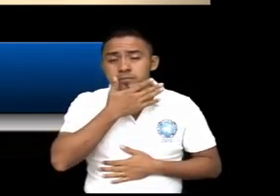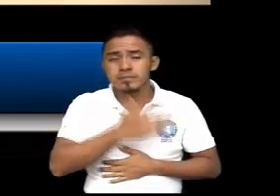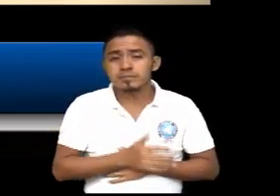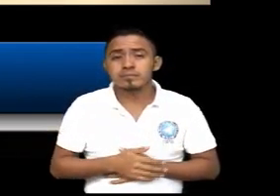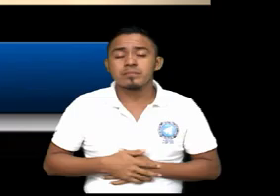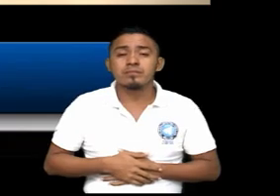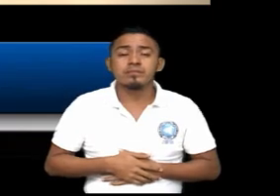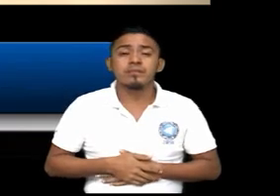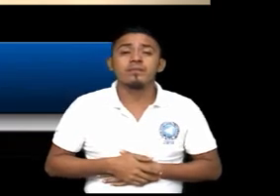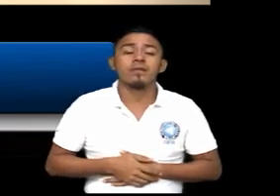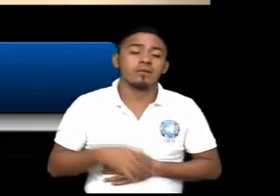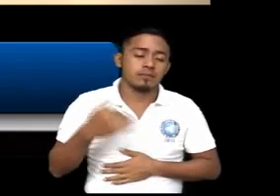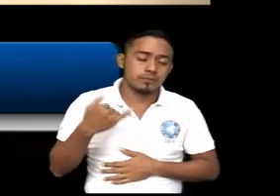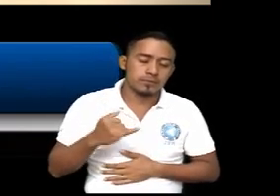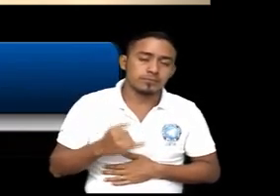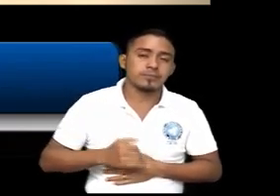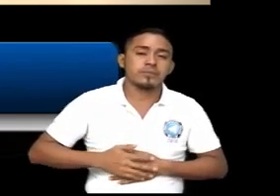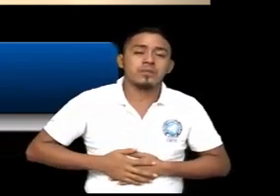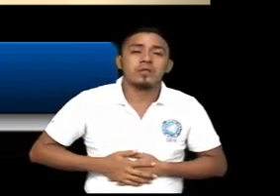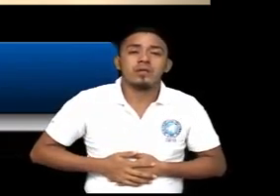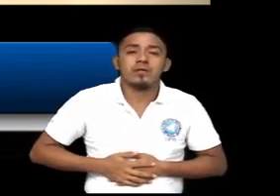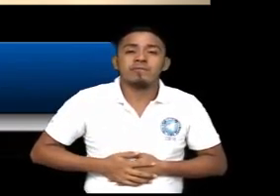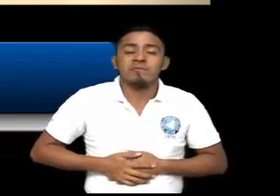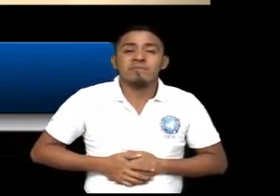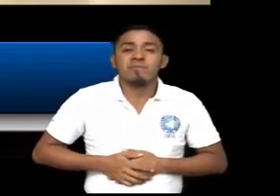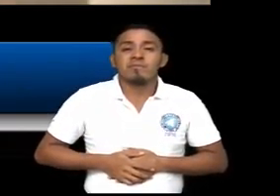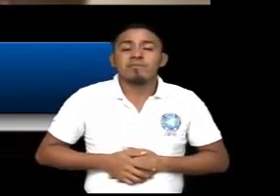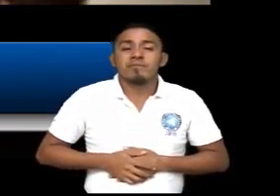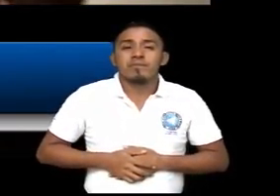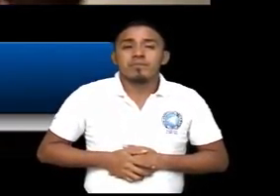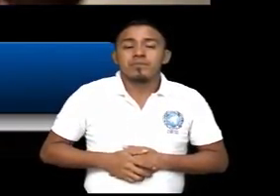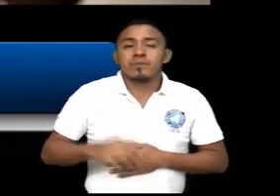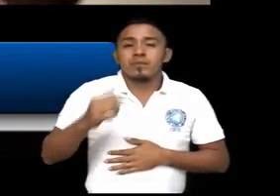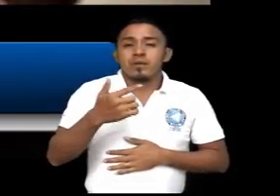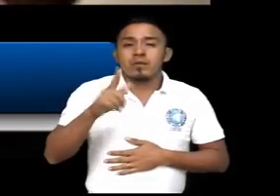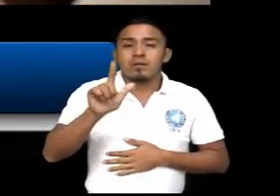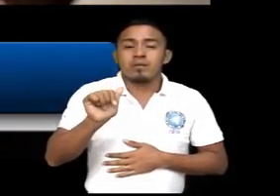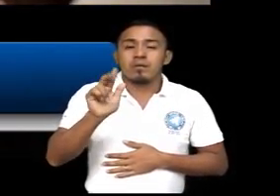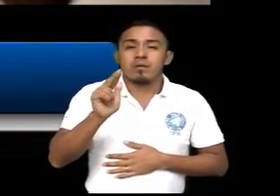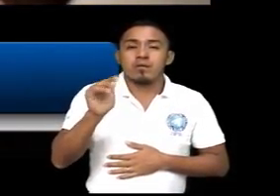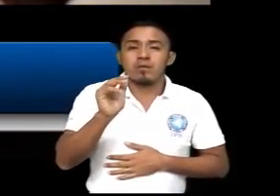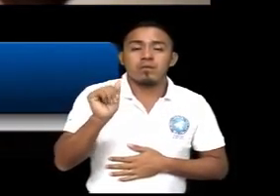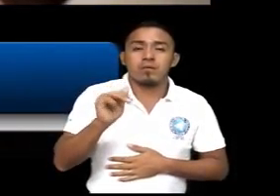enfermedad? Sí, mire, en el caso del glaucoma en personas